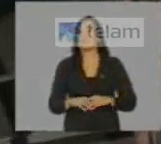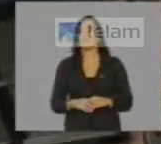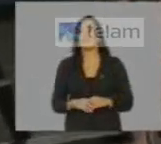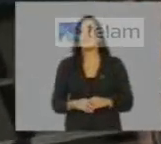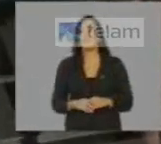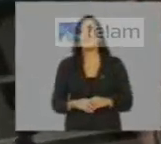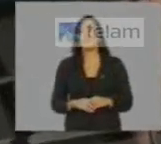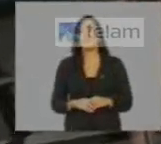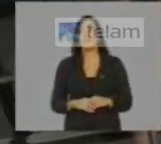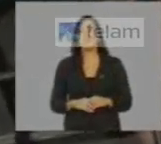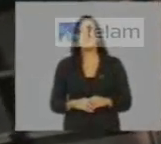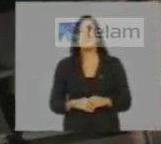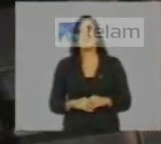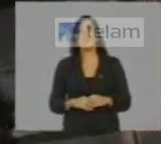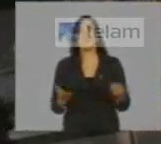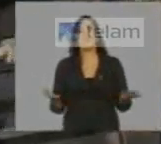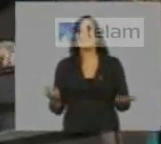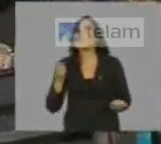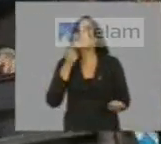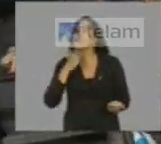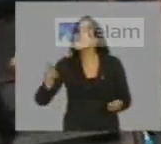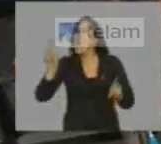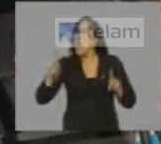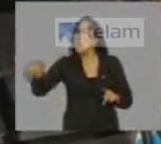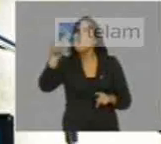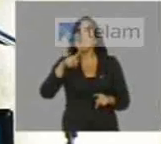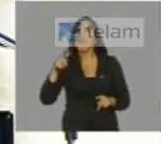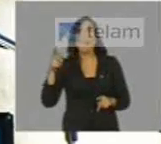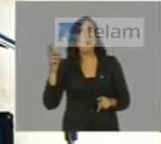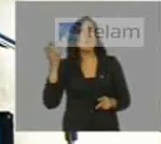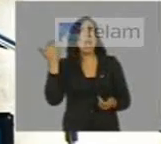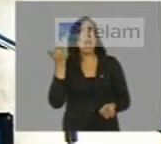Y si alguno me escuchó, me habrán escuchado leer